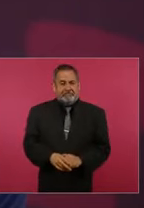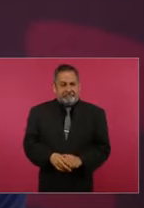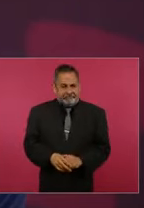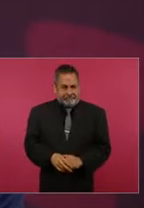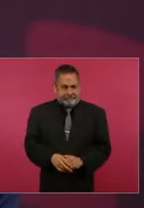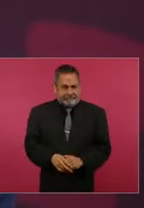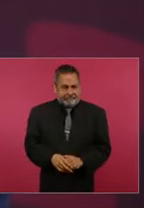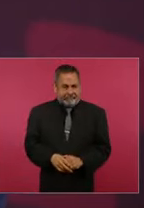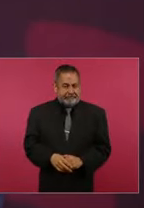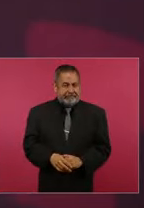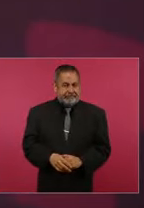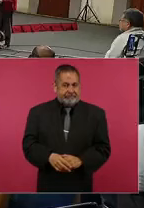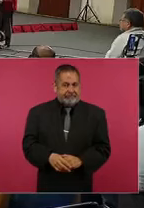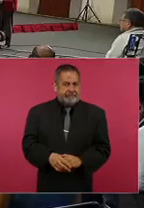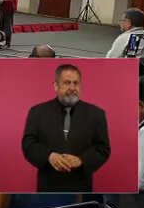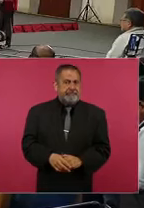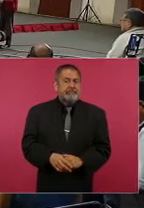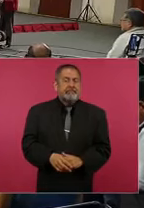si